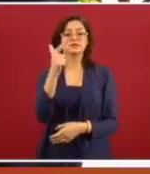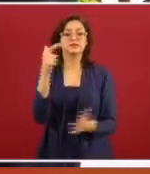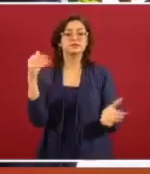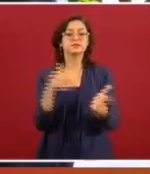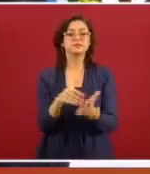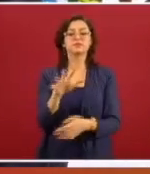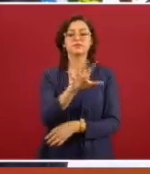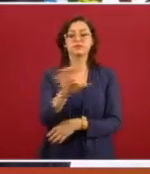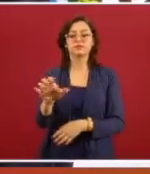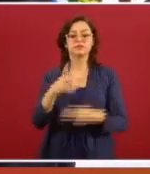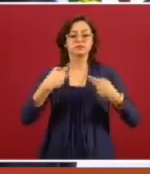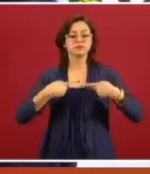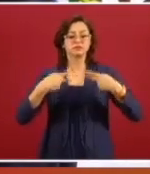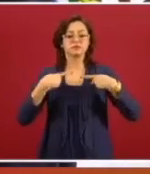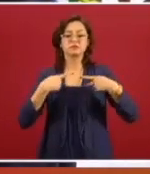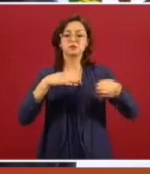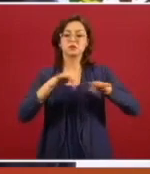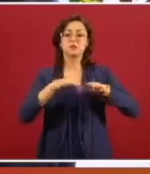47,500 pescadores.